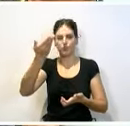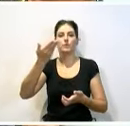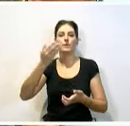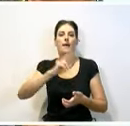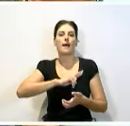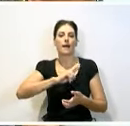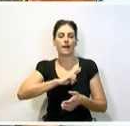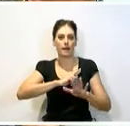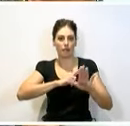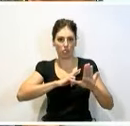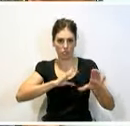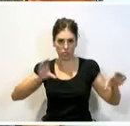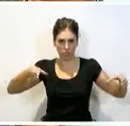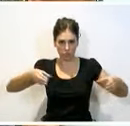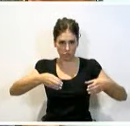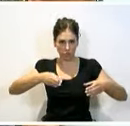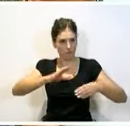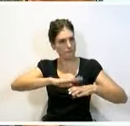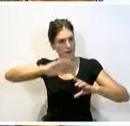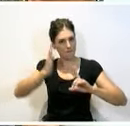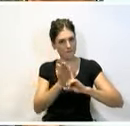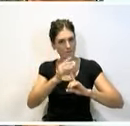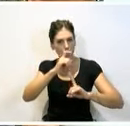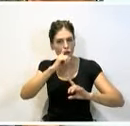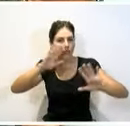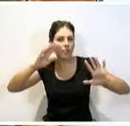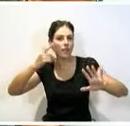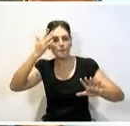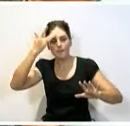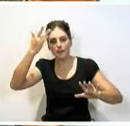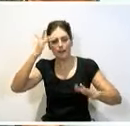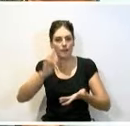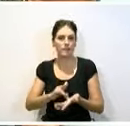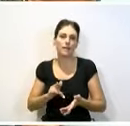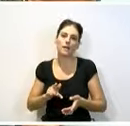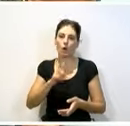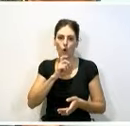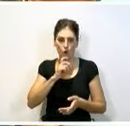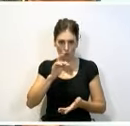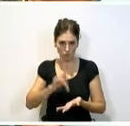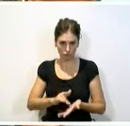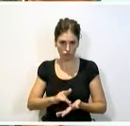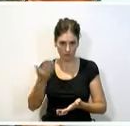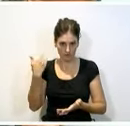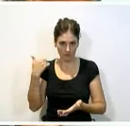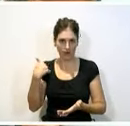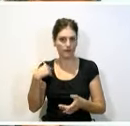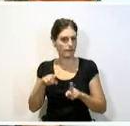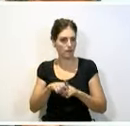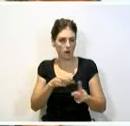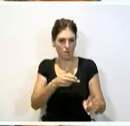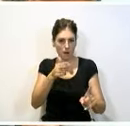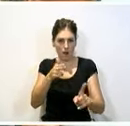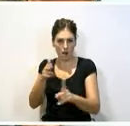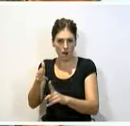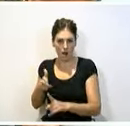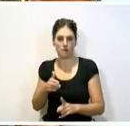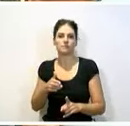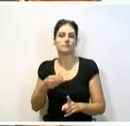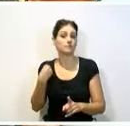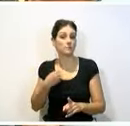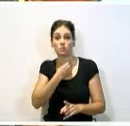que algo afecte a la moral del ejército nazi, imagínese usted lo que fue la carnicería de Badajoz. Bueno, pues aquí,